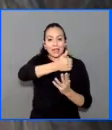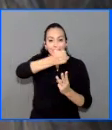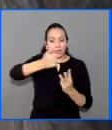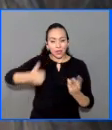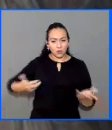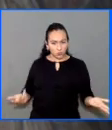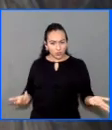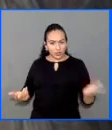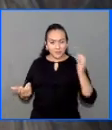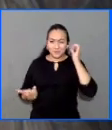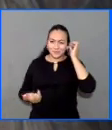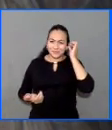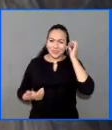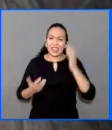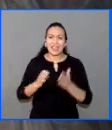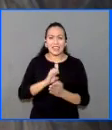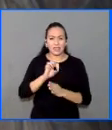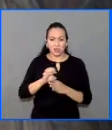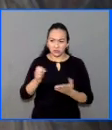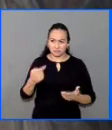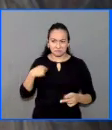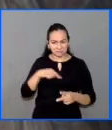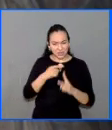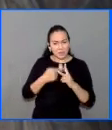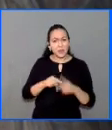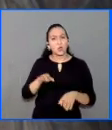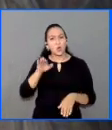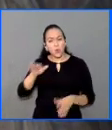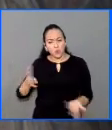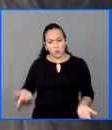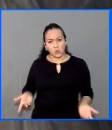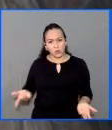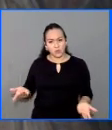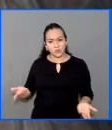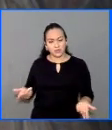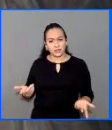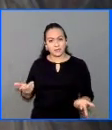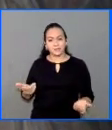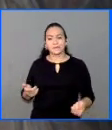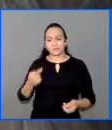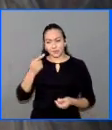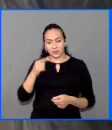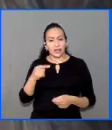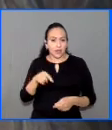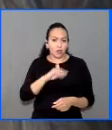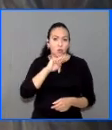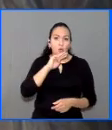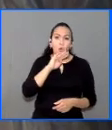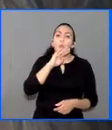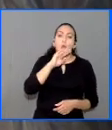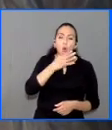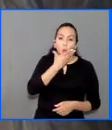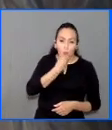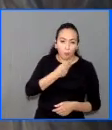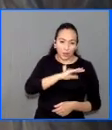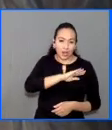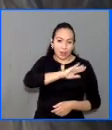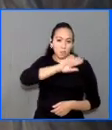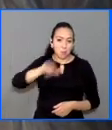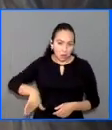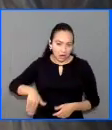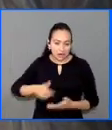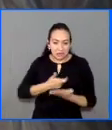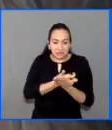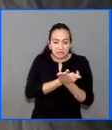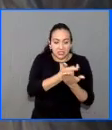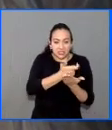ellas iniciamos, mira, pues este ingreso, como corresponde a salarios y que fue el pago de salarios que tenía